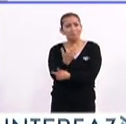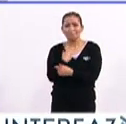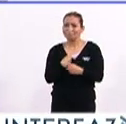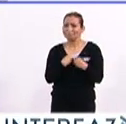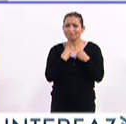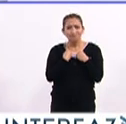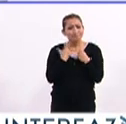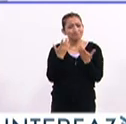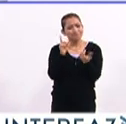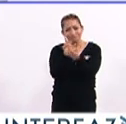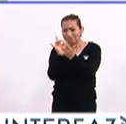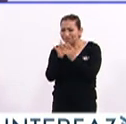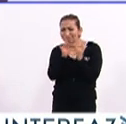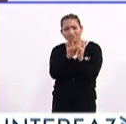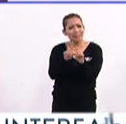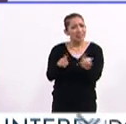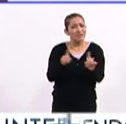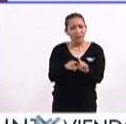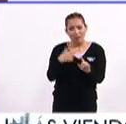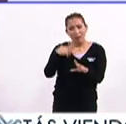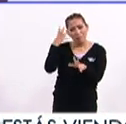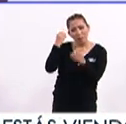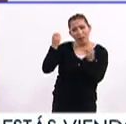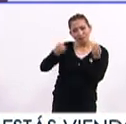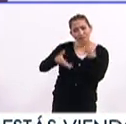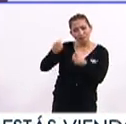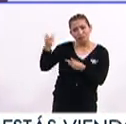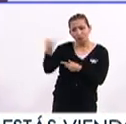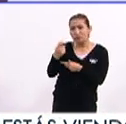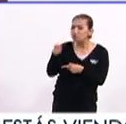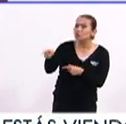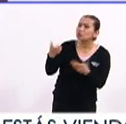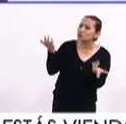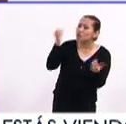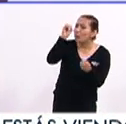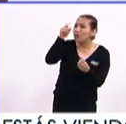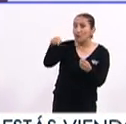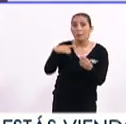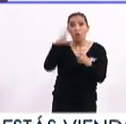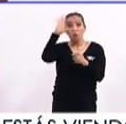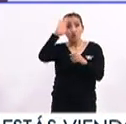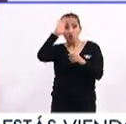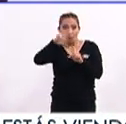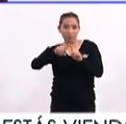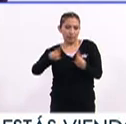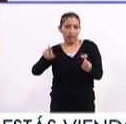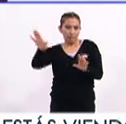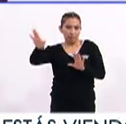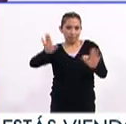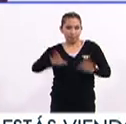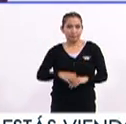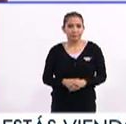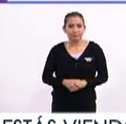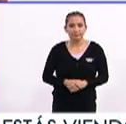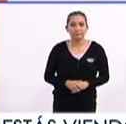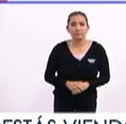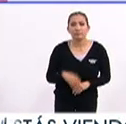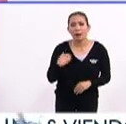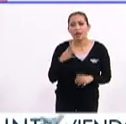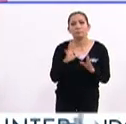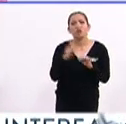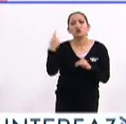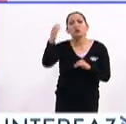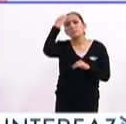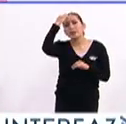bien, interactuar de muchas formas y aprender mutuamente, aunque nuestras culturas sí son diferentes. Cuéntanos un poco